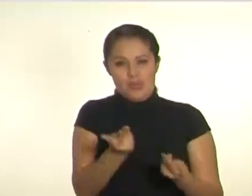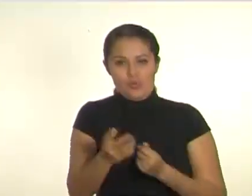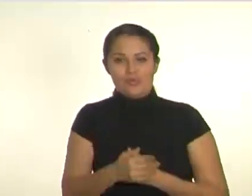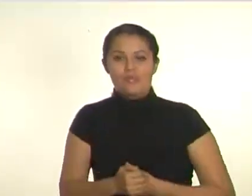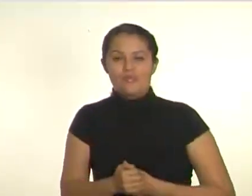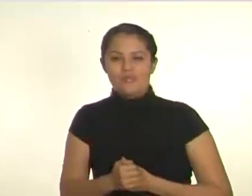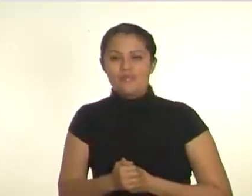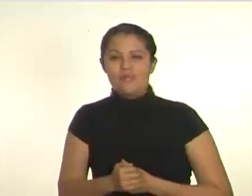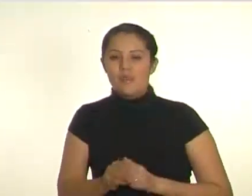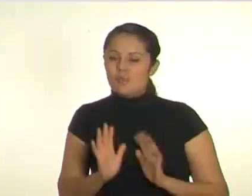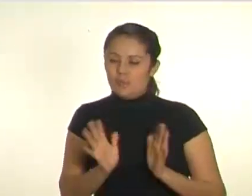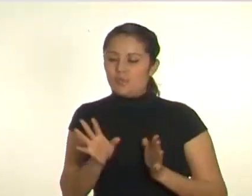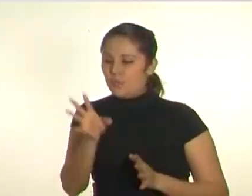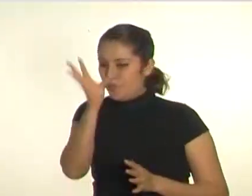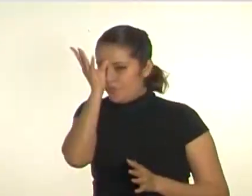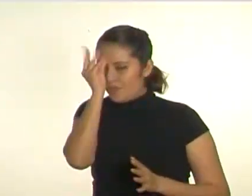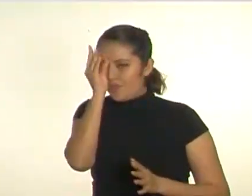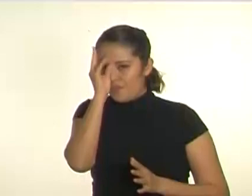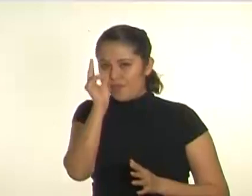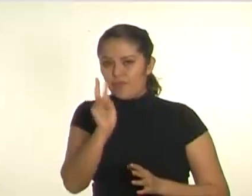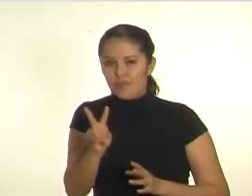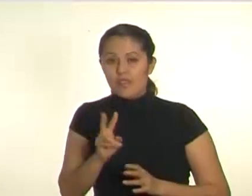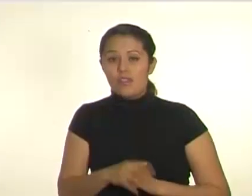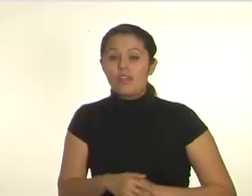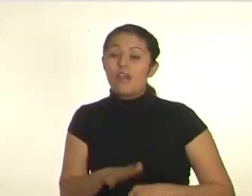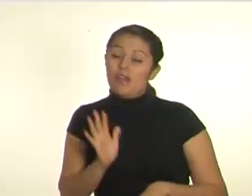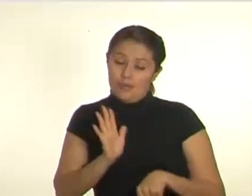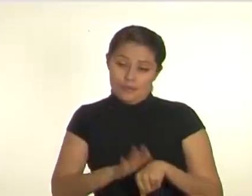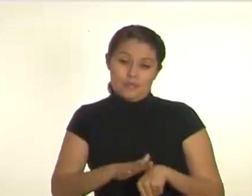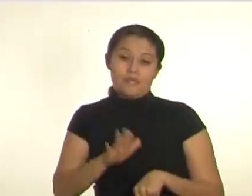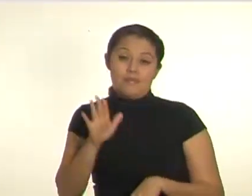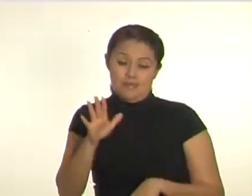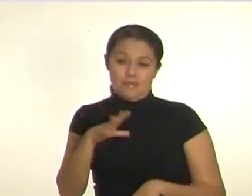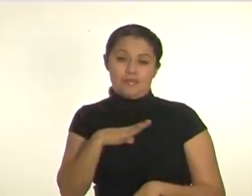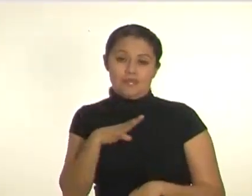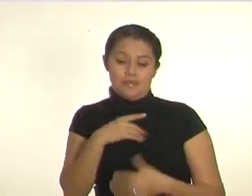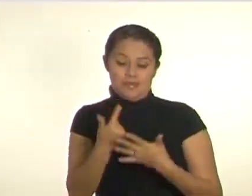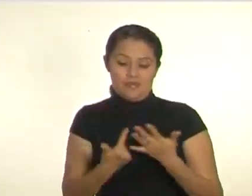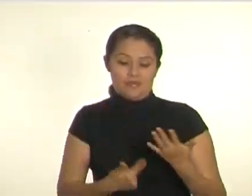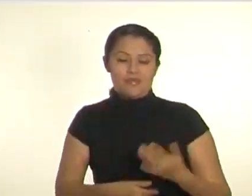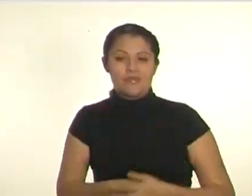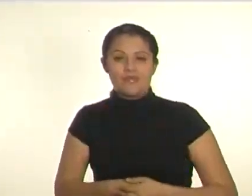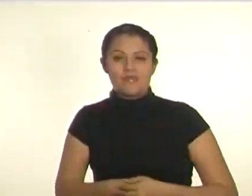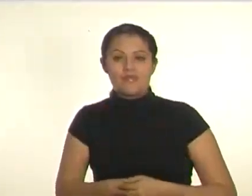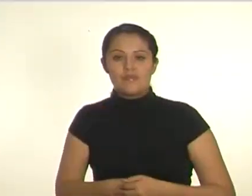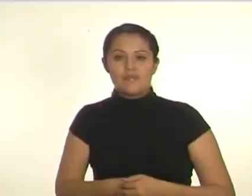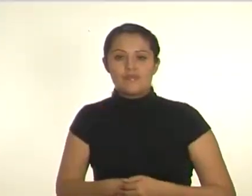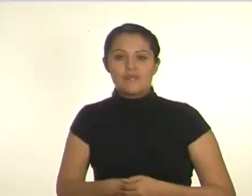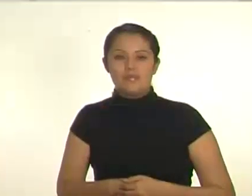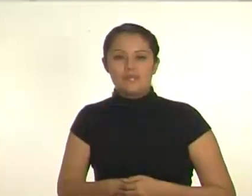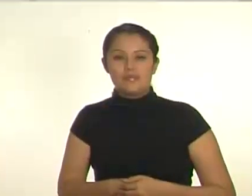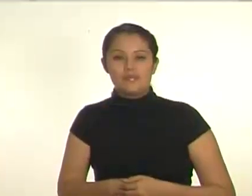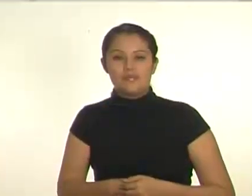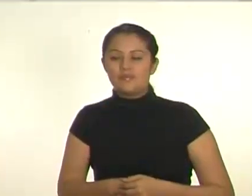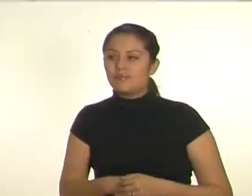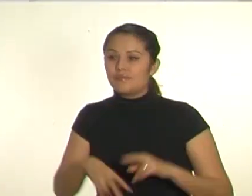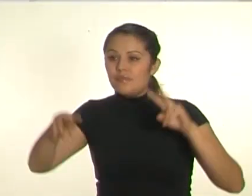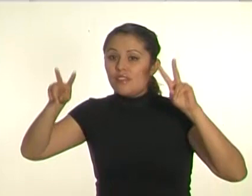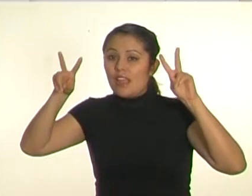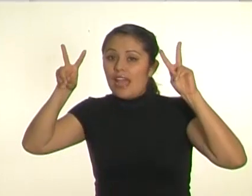signos, tenemos otro más, que es las